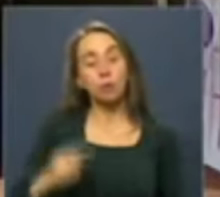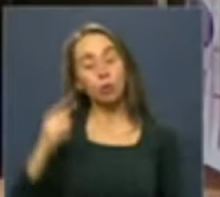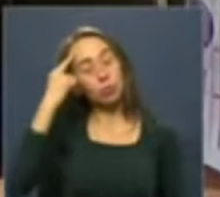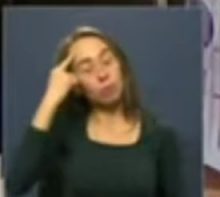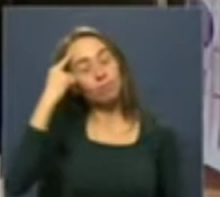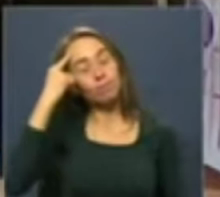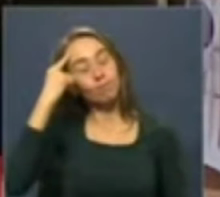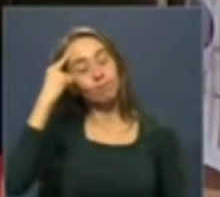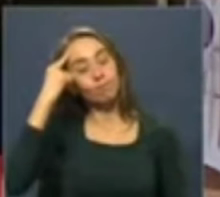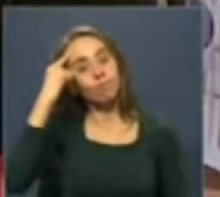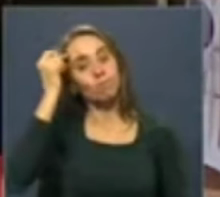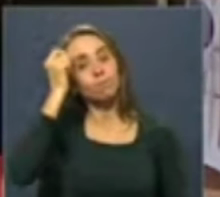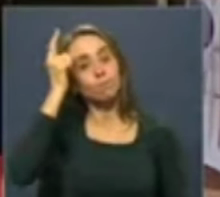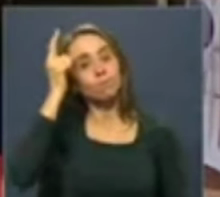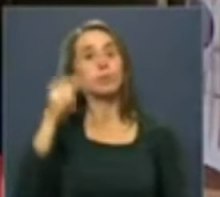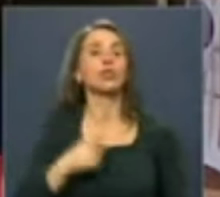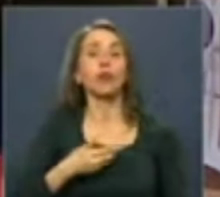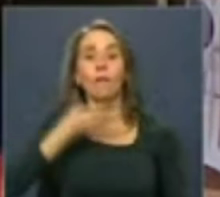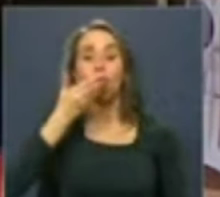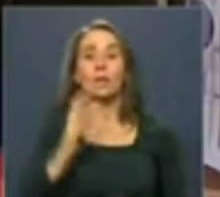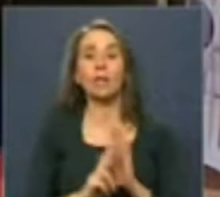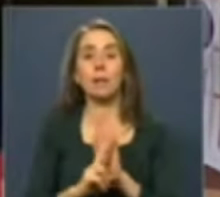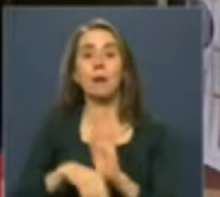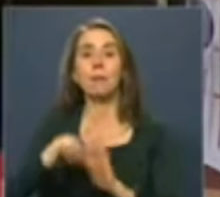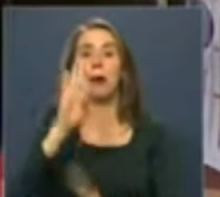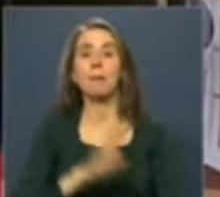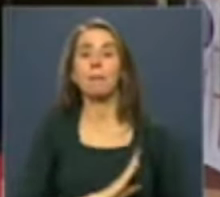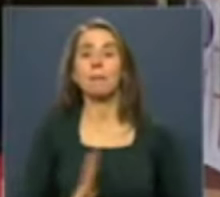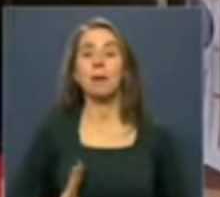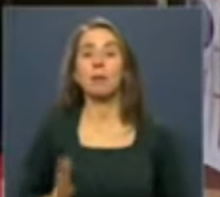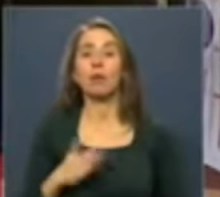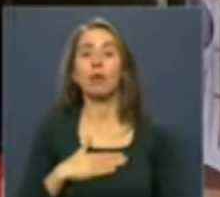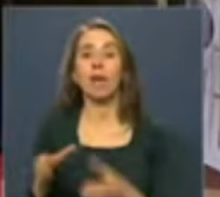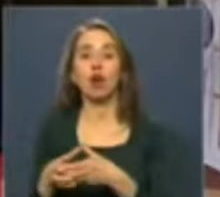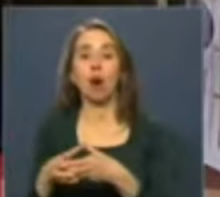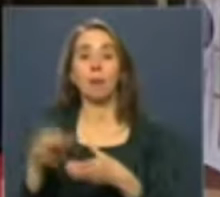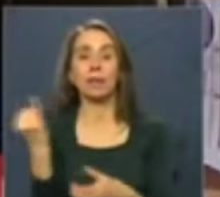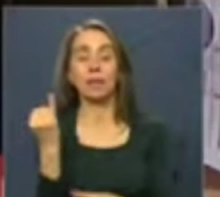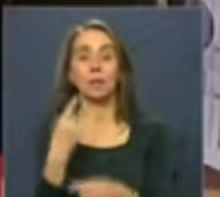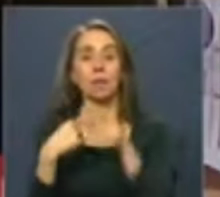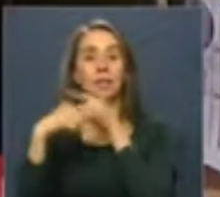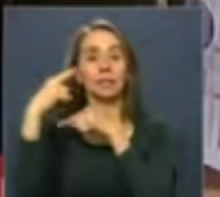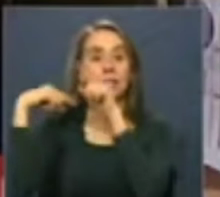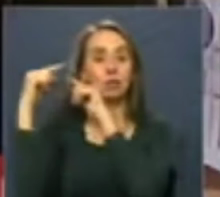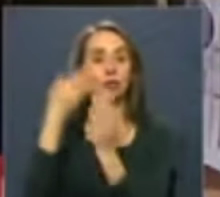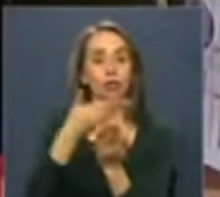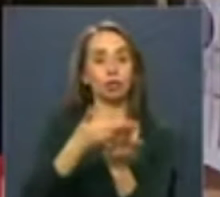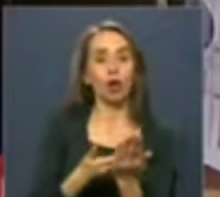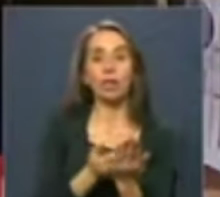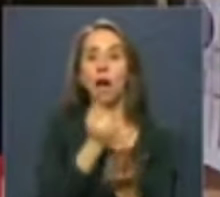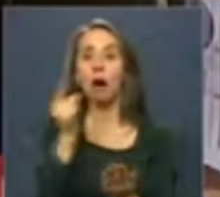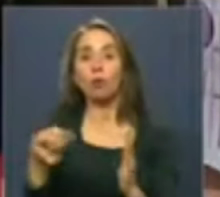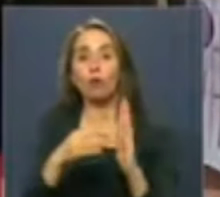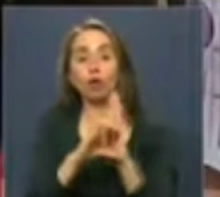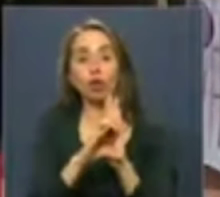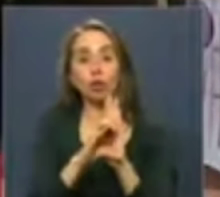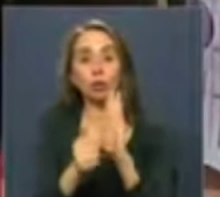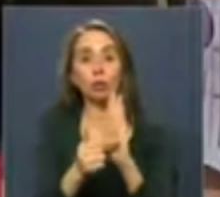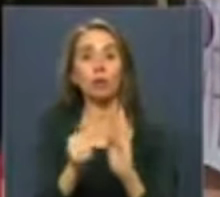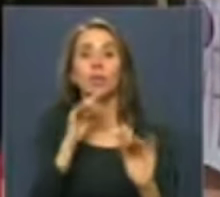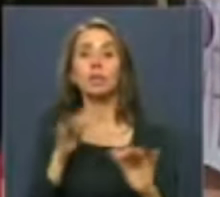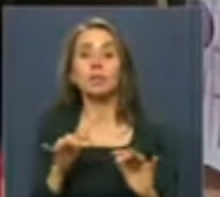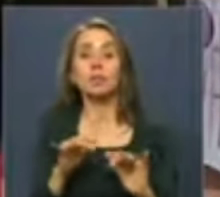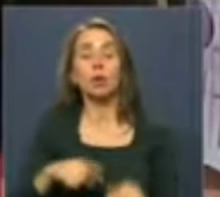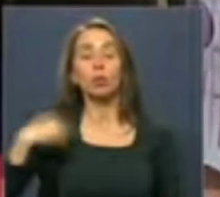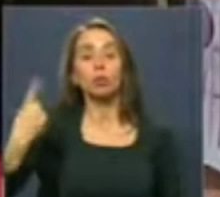constitucional como corresponde cada uno se ha formado su propia convicción hablar en nombre de la mayoría del comité